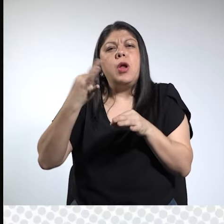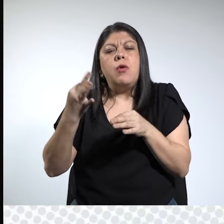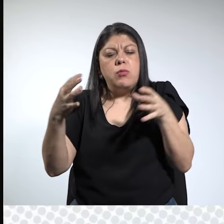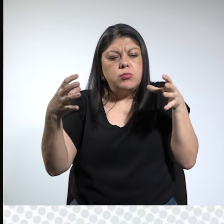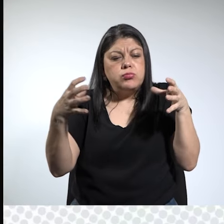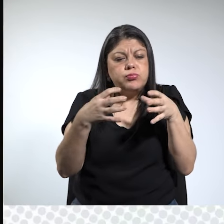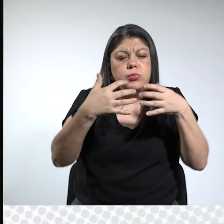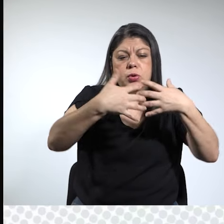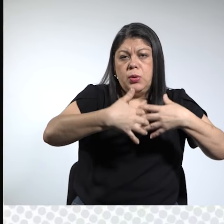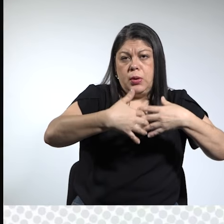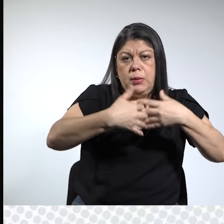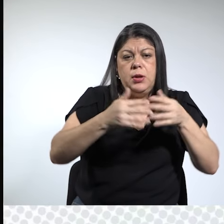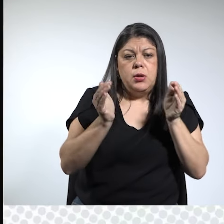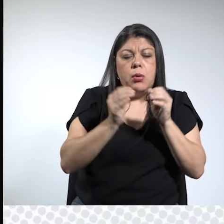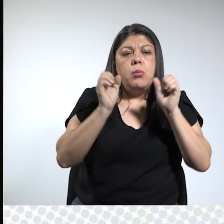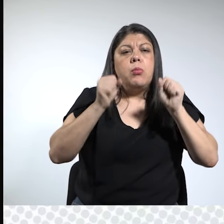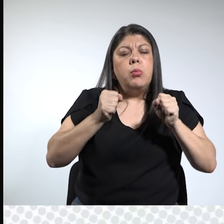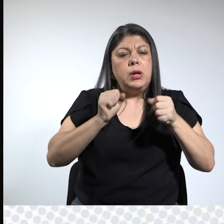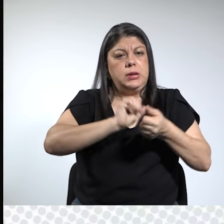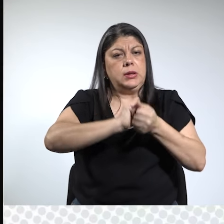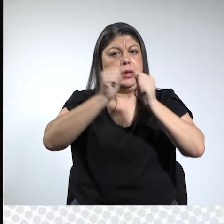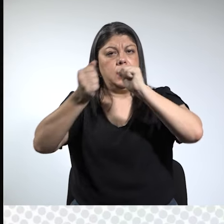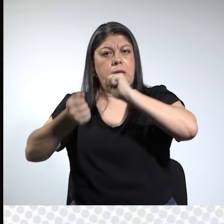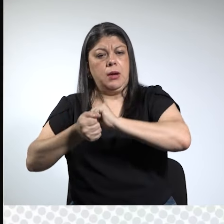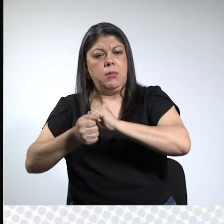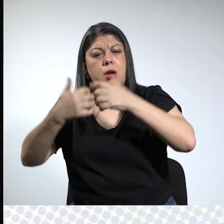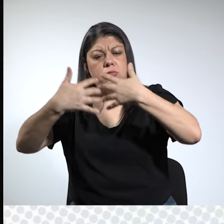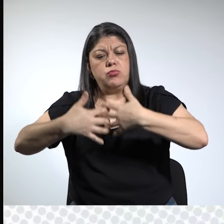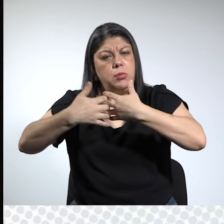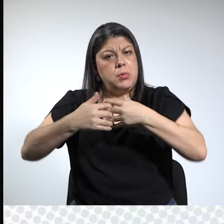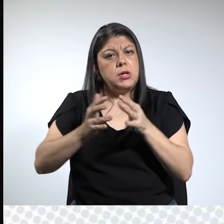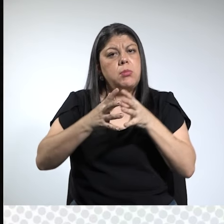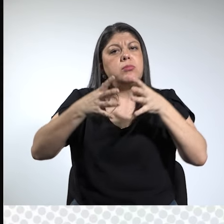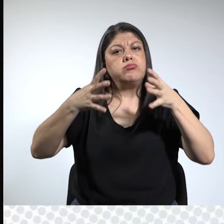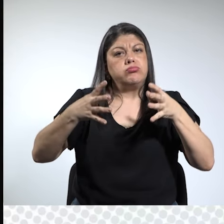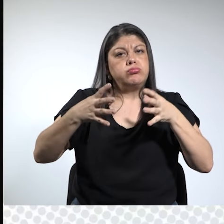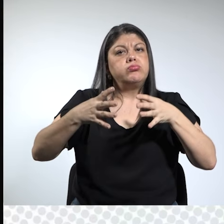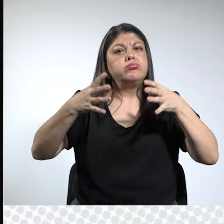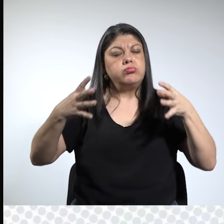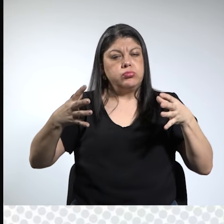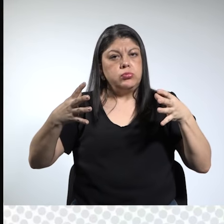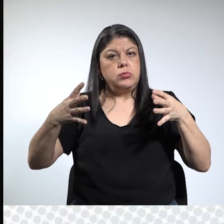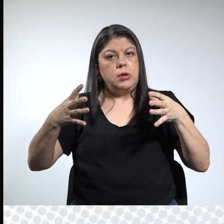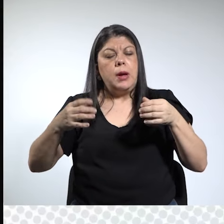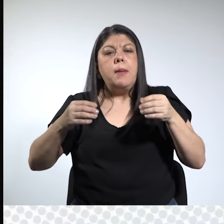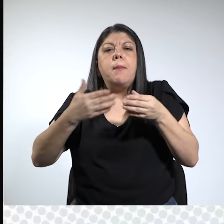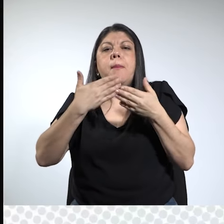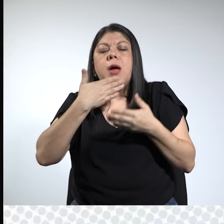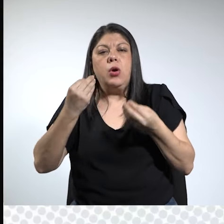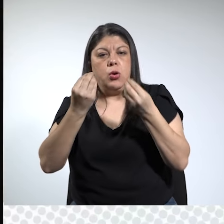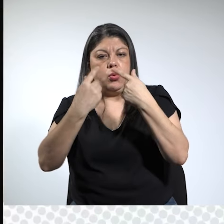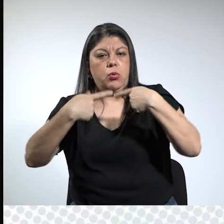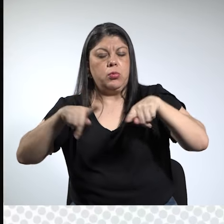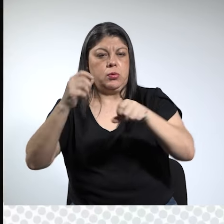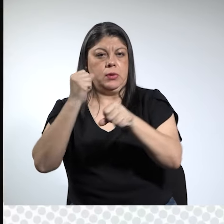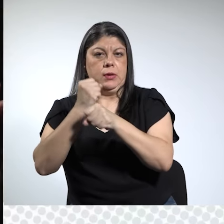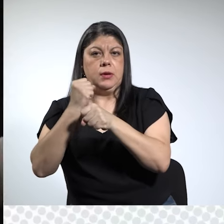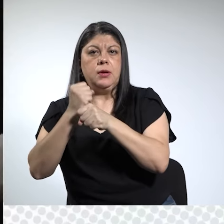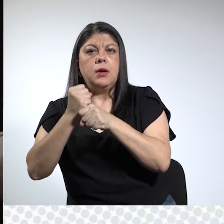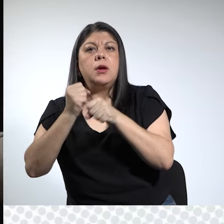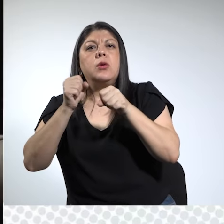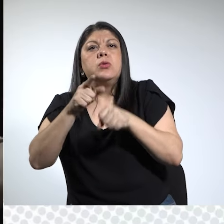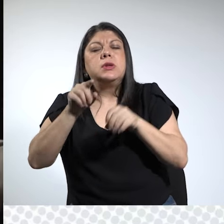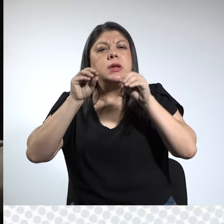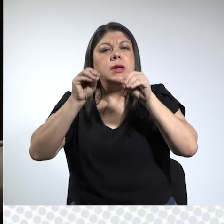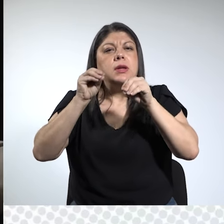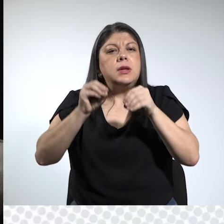incubadora de empresas, que después eso puede transicionar hacia una pyme y después eso puede transicionar hacia más y mejores oportunidades de empleo. Y entonces ahí usted